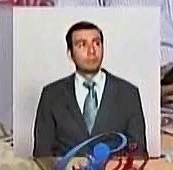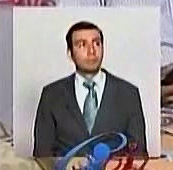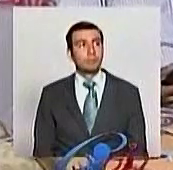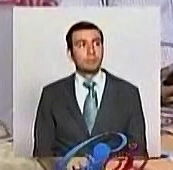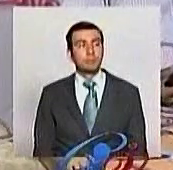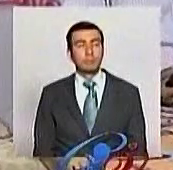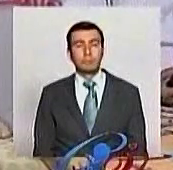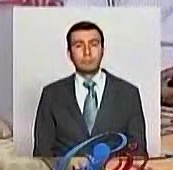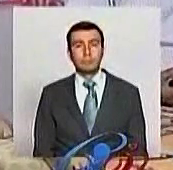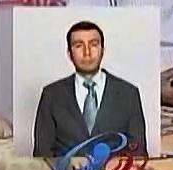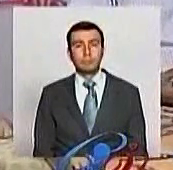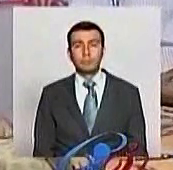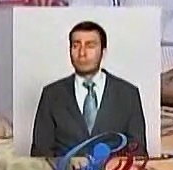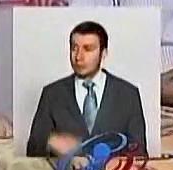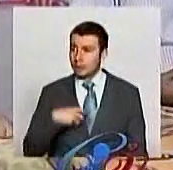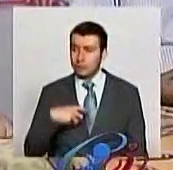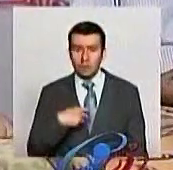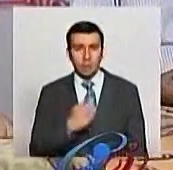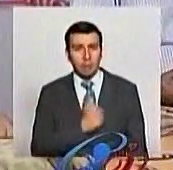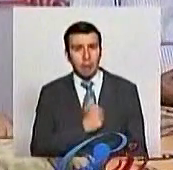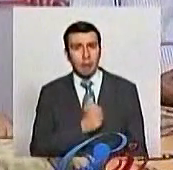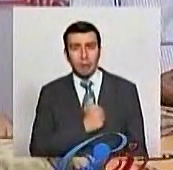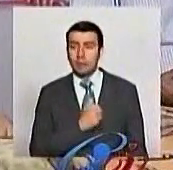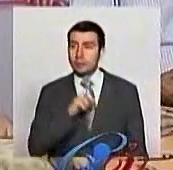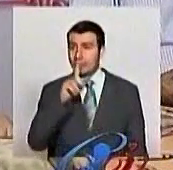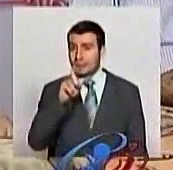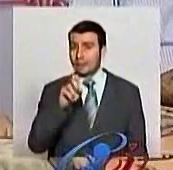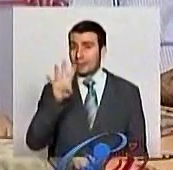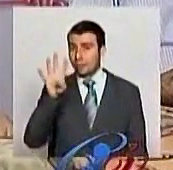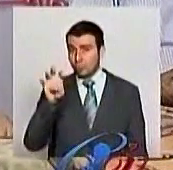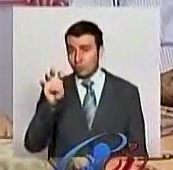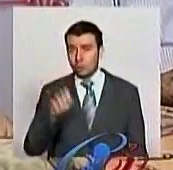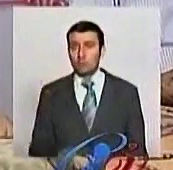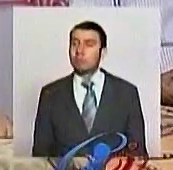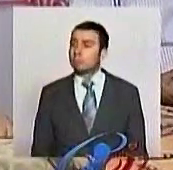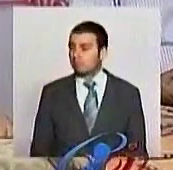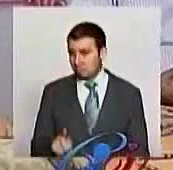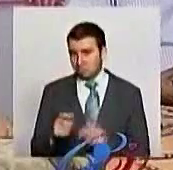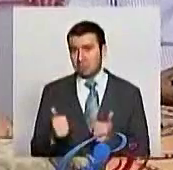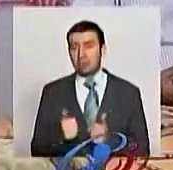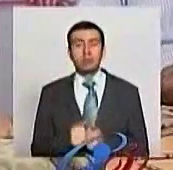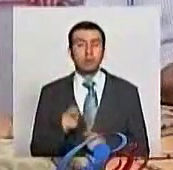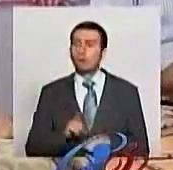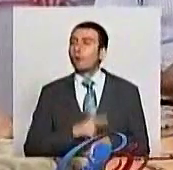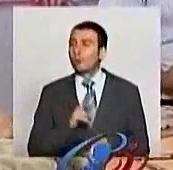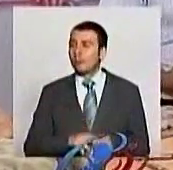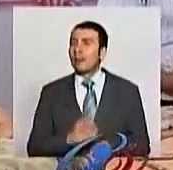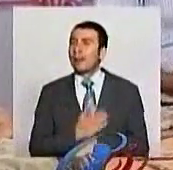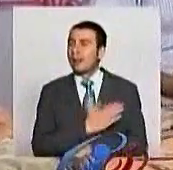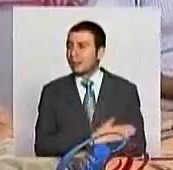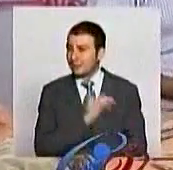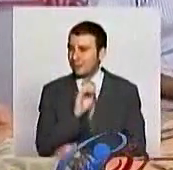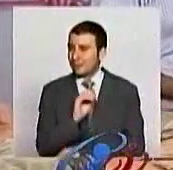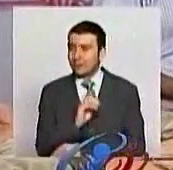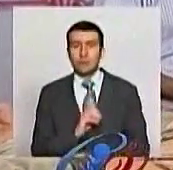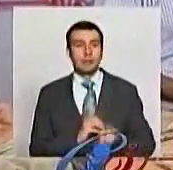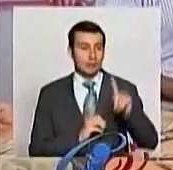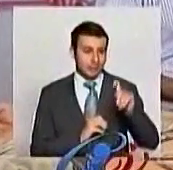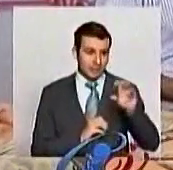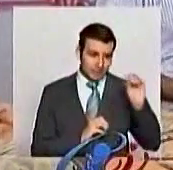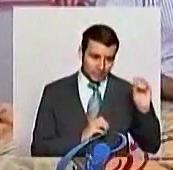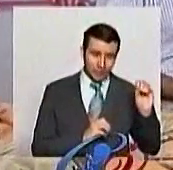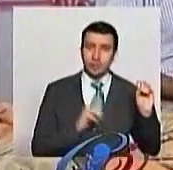acá tenemos una frecuencia cardíaca de 69, que es muy buena. Lo normal, como yo les había dicho, es entre 60